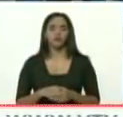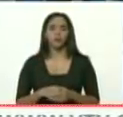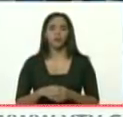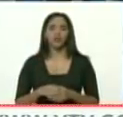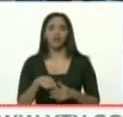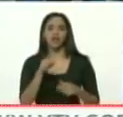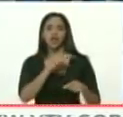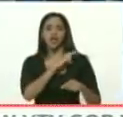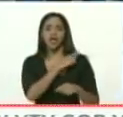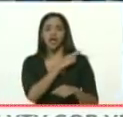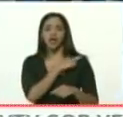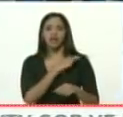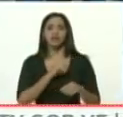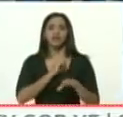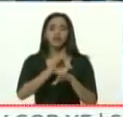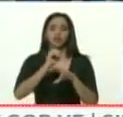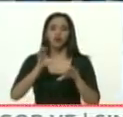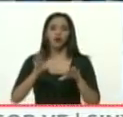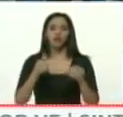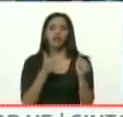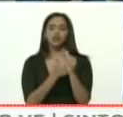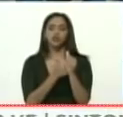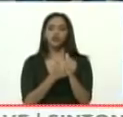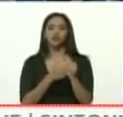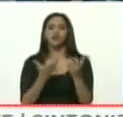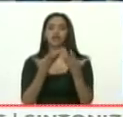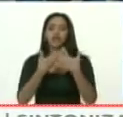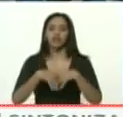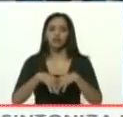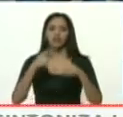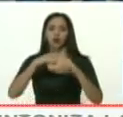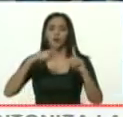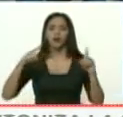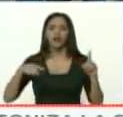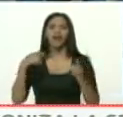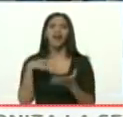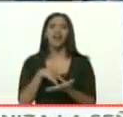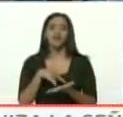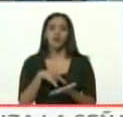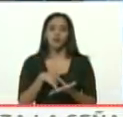de distribución de la subestación Castillo de Corpolec Carabobo.